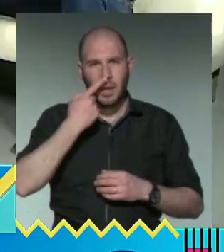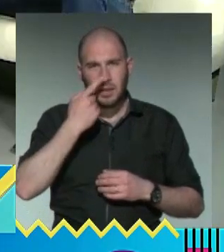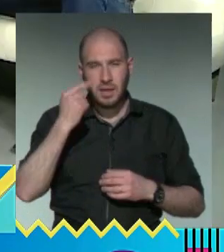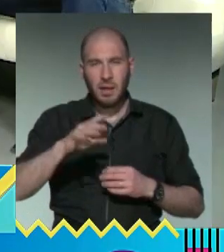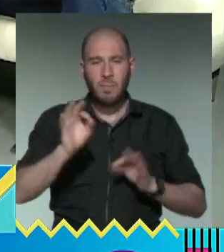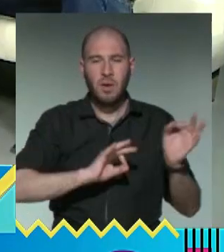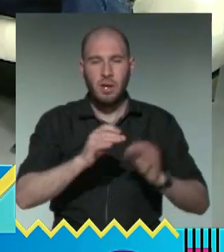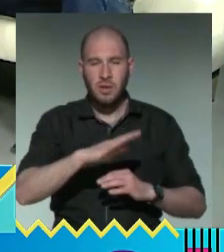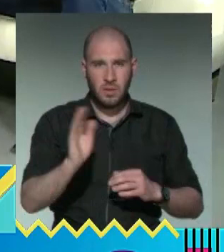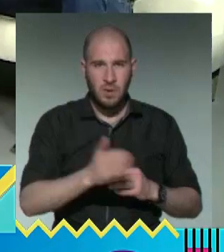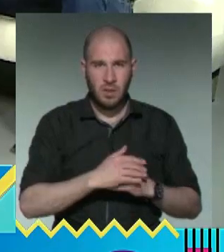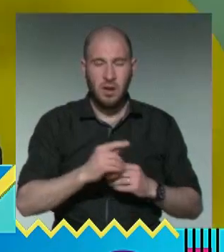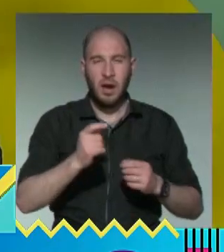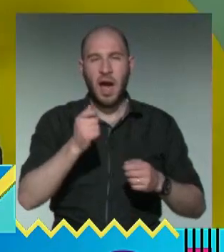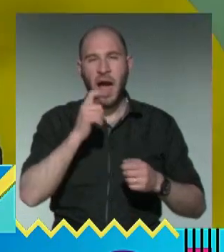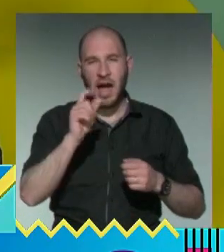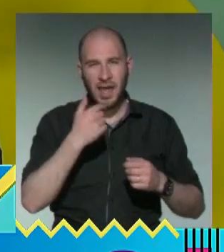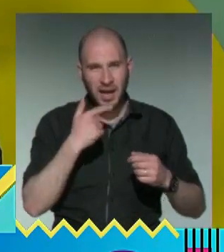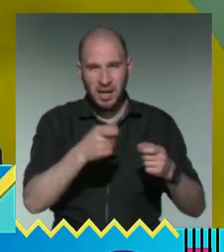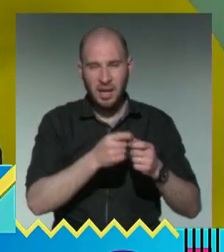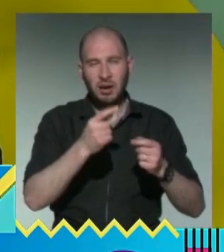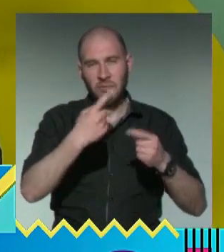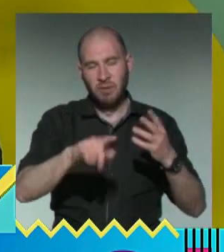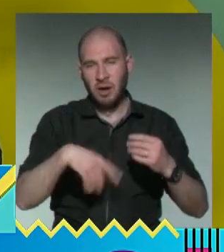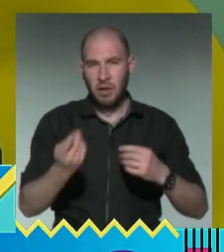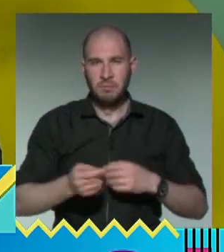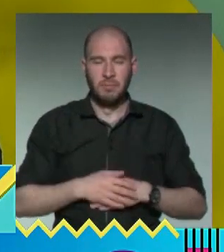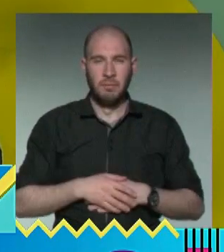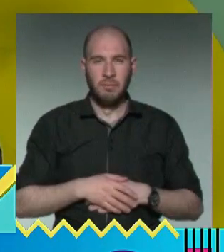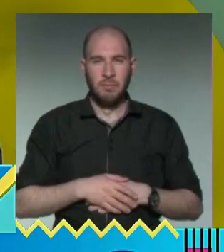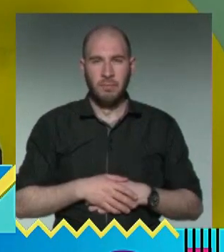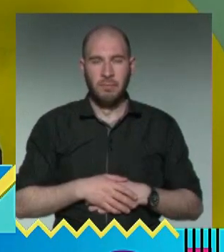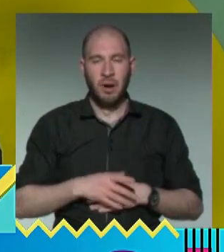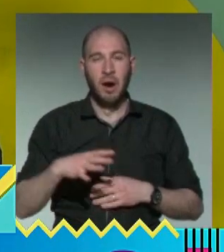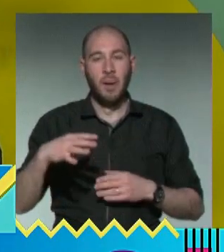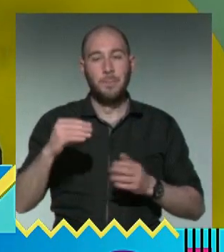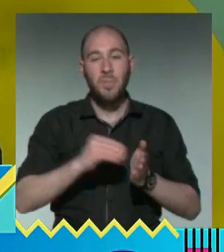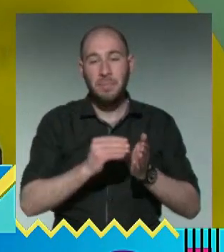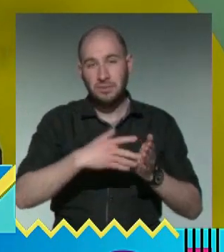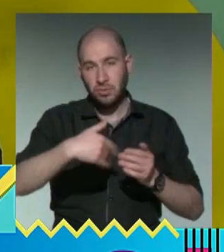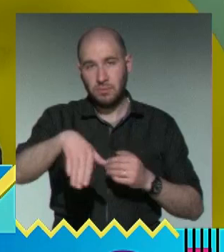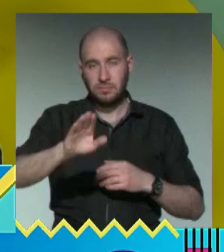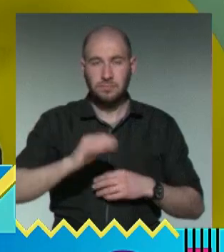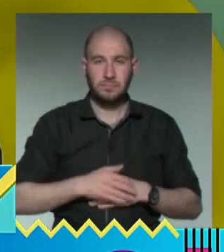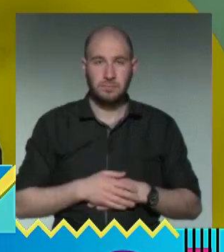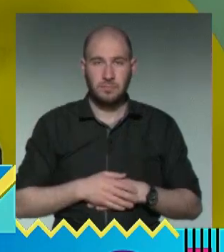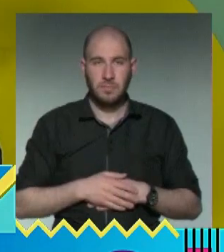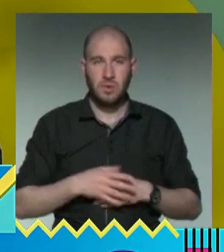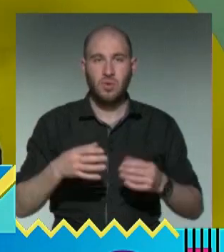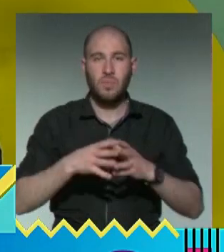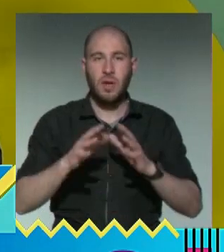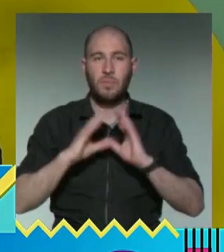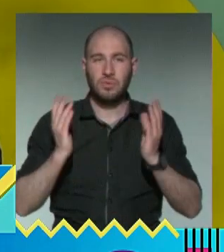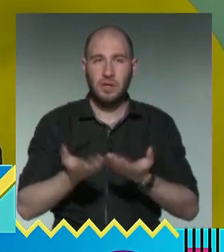todos estos proyectos, no solo para el de microalgas, sino para varios más, es que en algún momento la comunidad